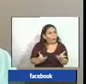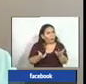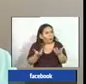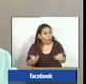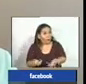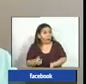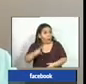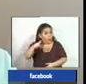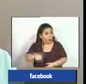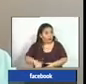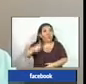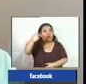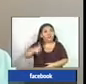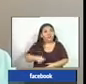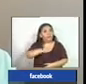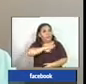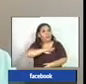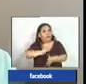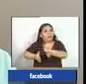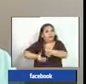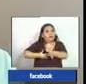inicio del mes cívico.